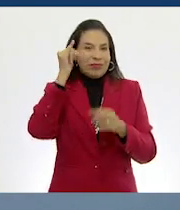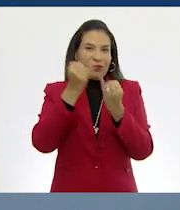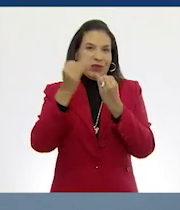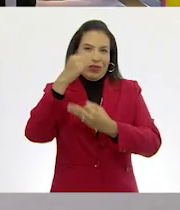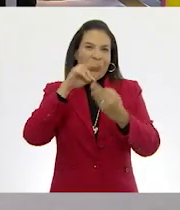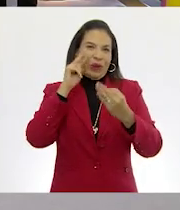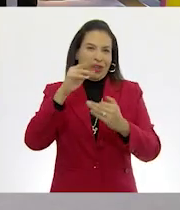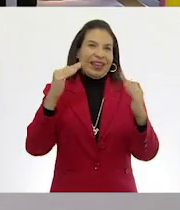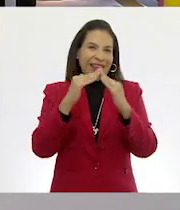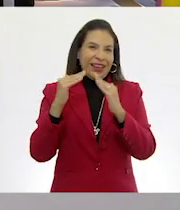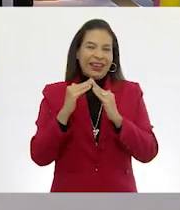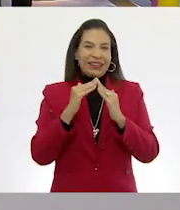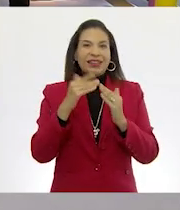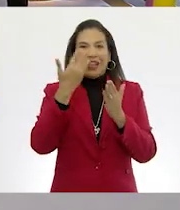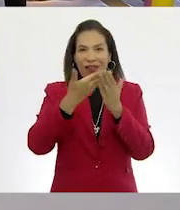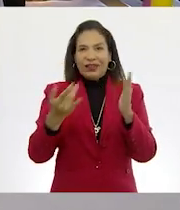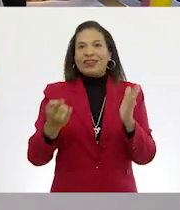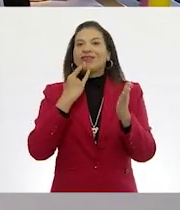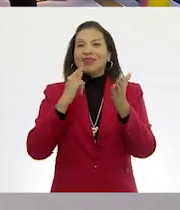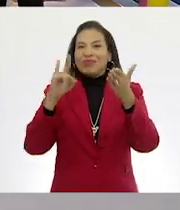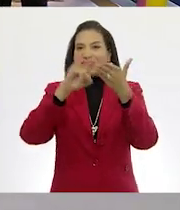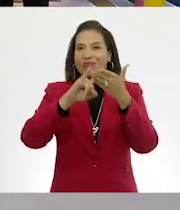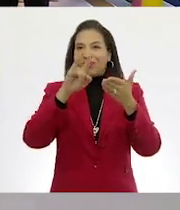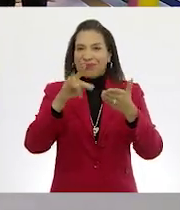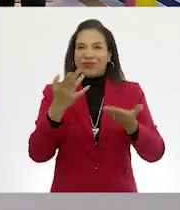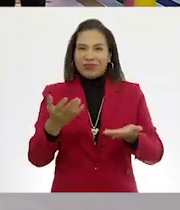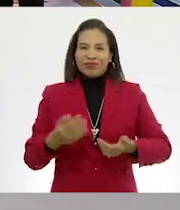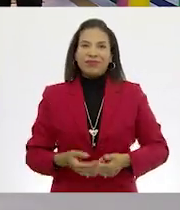casa. Voy a pegar esta.